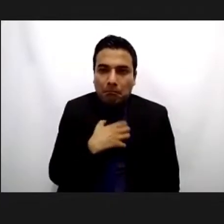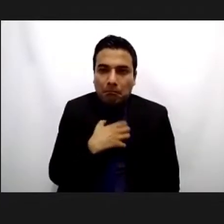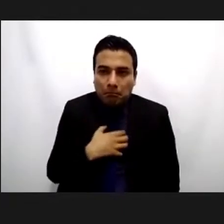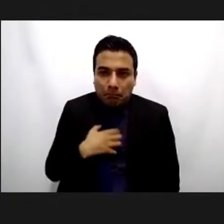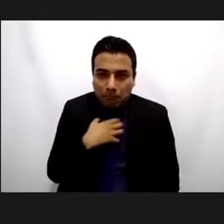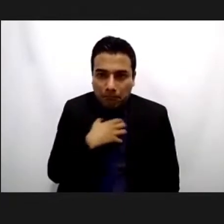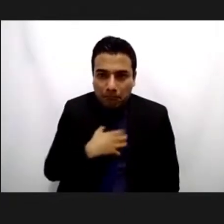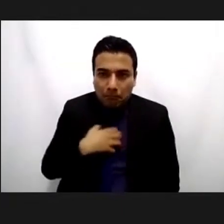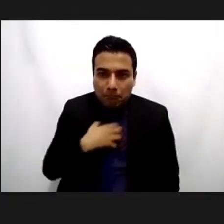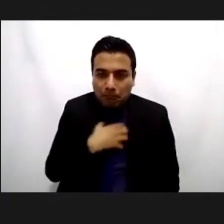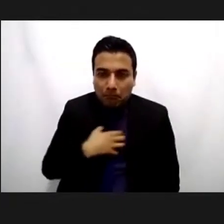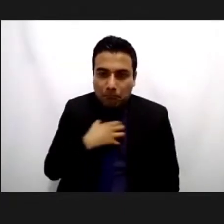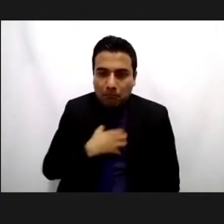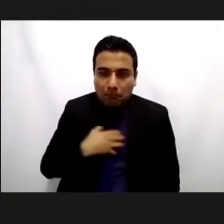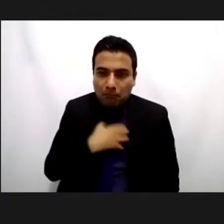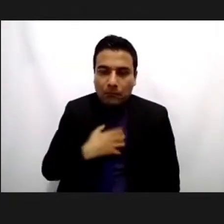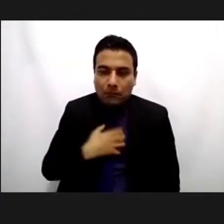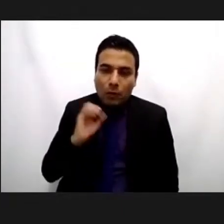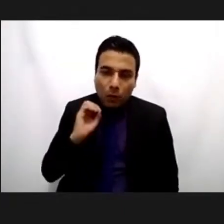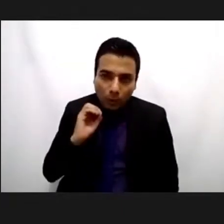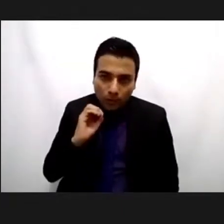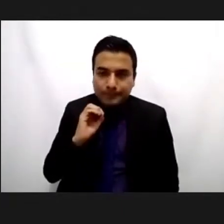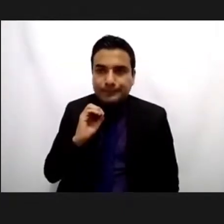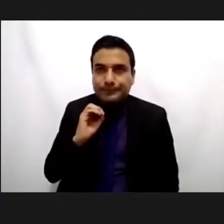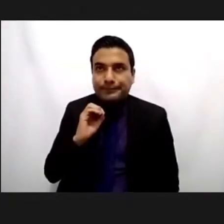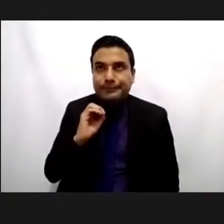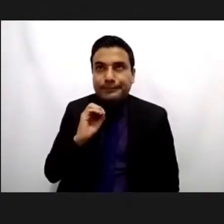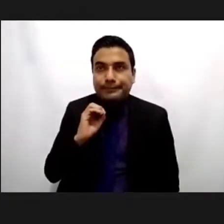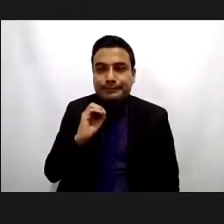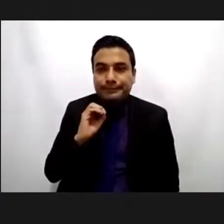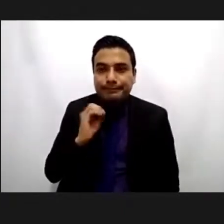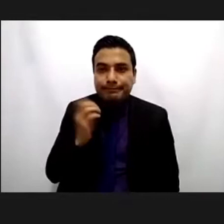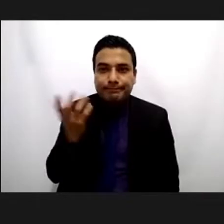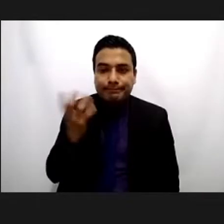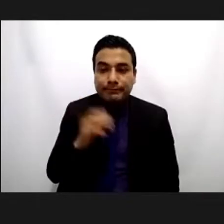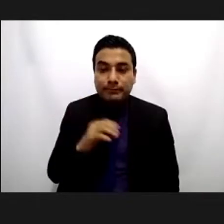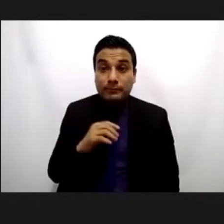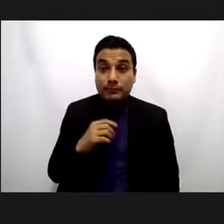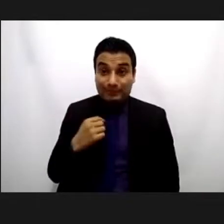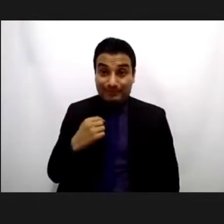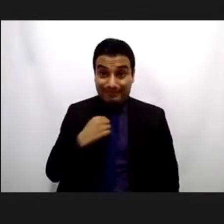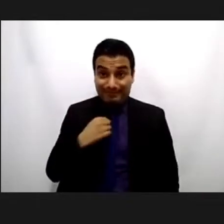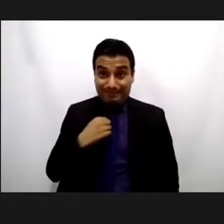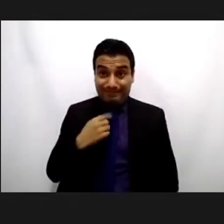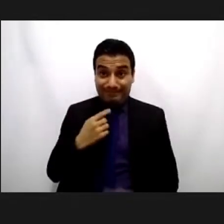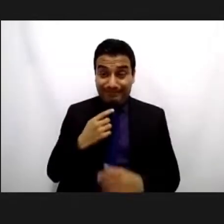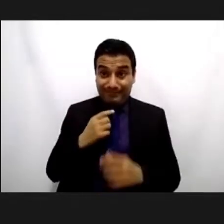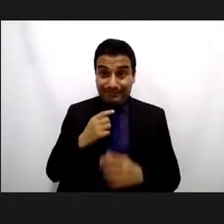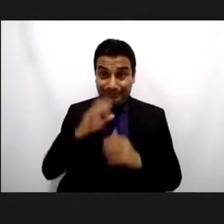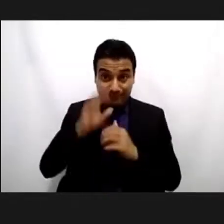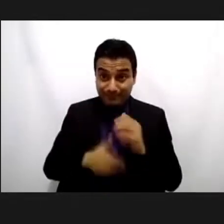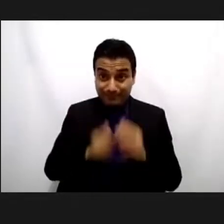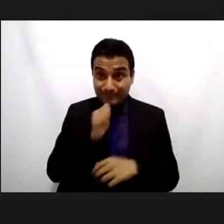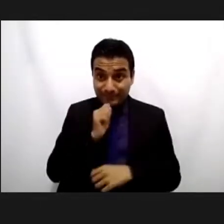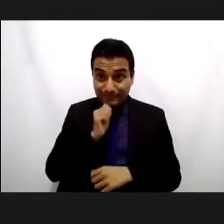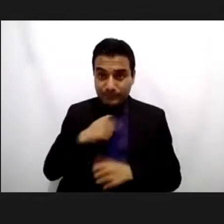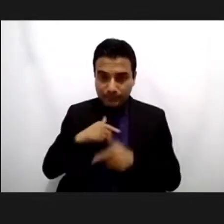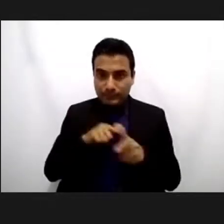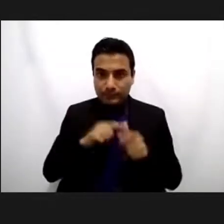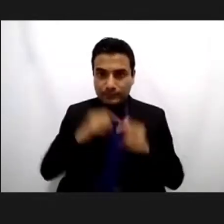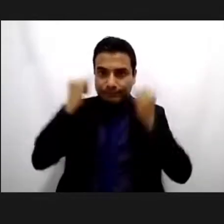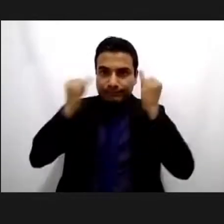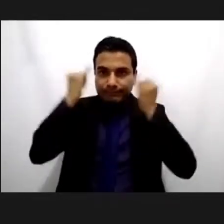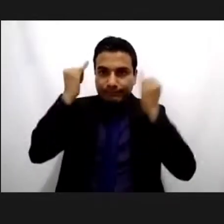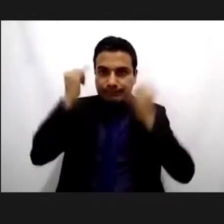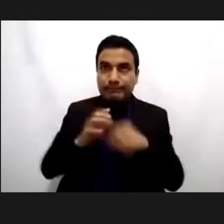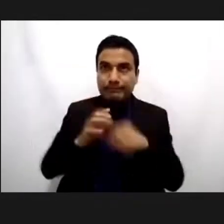me permite aceptar la hipótesis de que aún no terminando estoy creando, es saber que